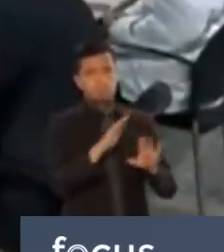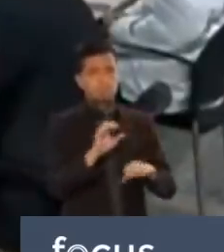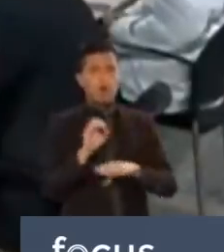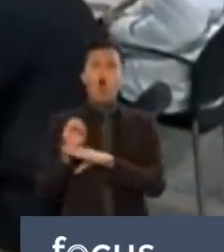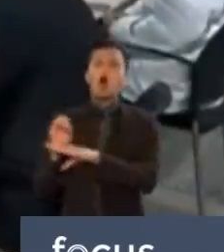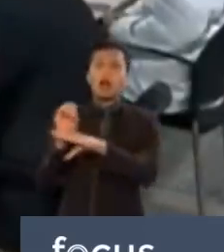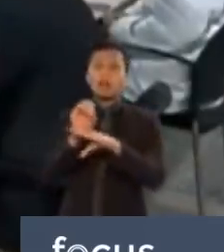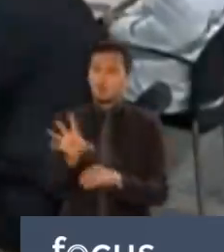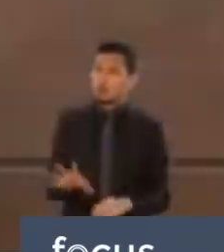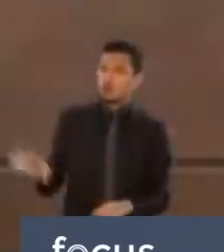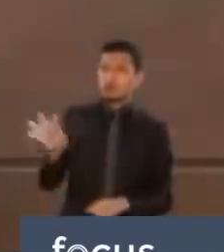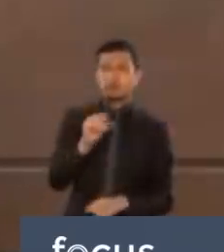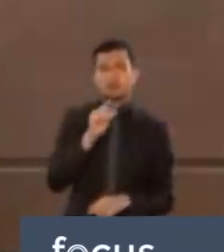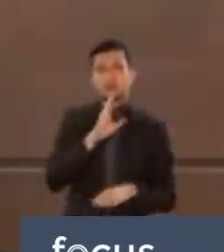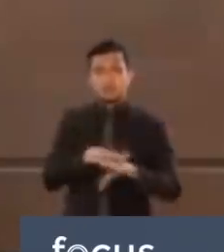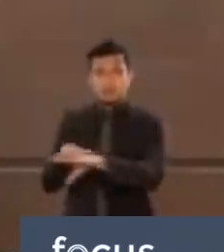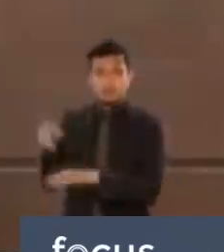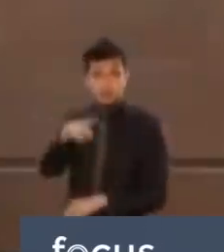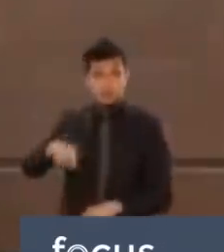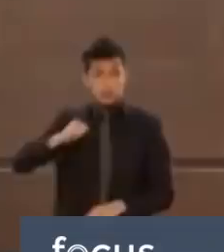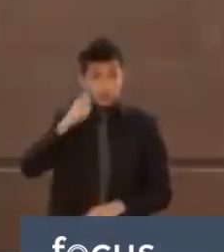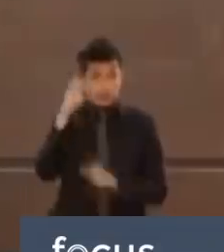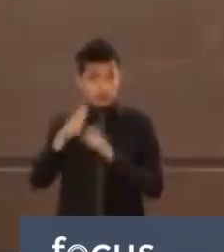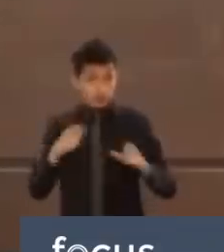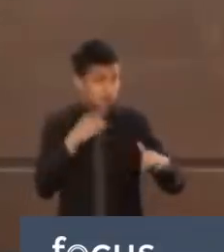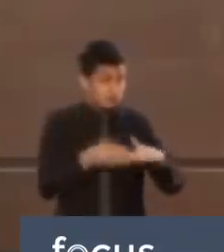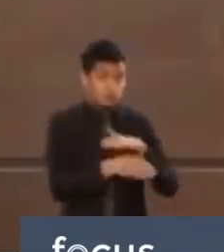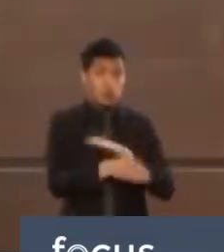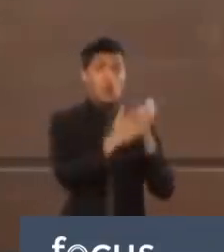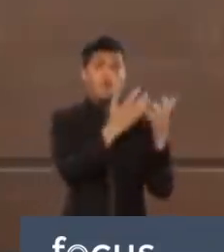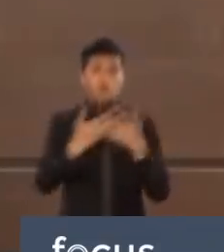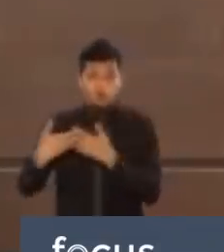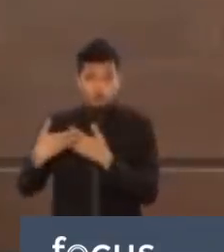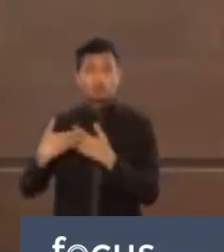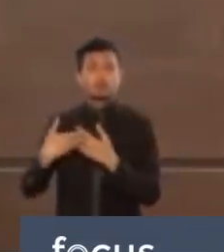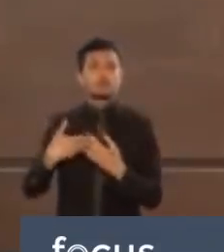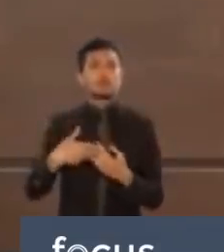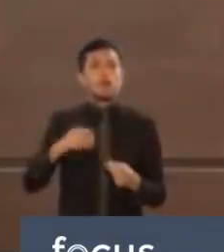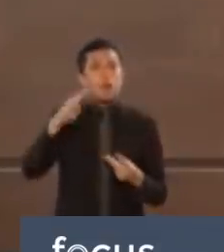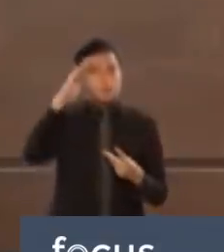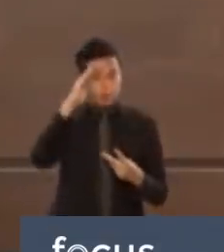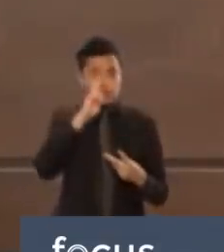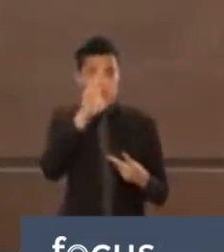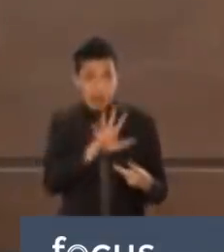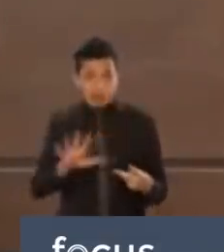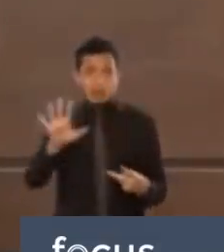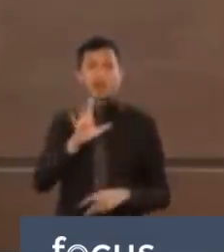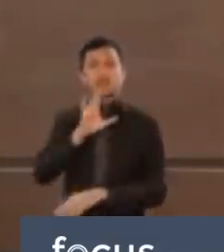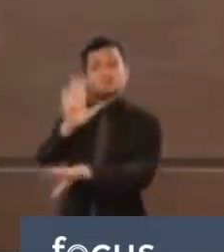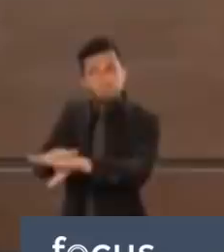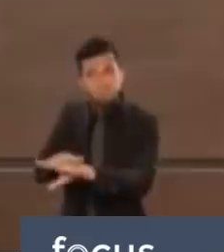organismos aquí presentes, garantes de derechos humanos todos en sus diferentes funciones, también de la Policía Nacional, de que